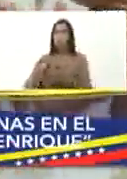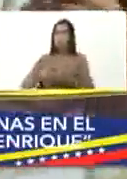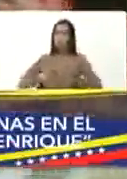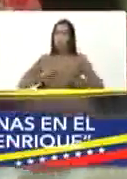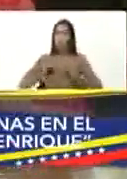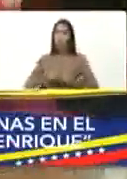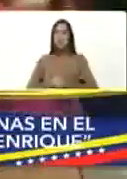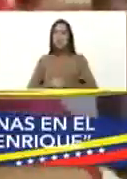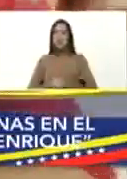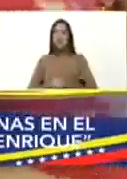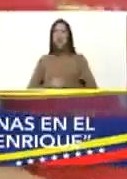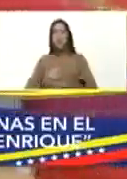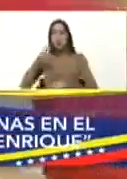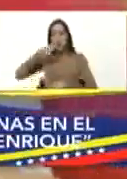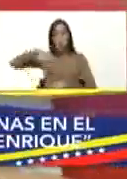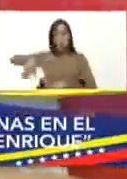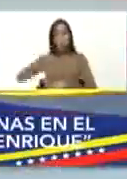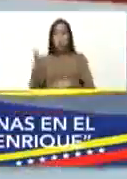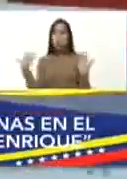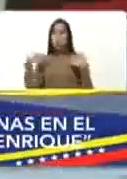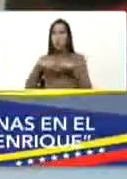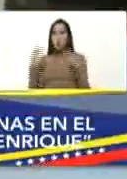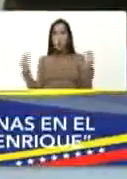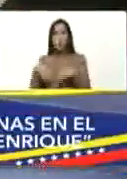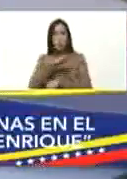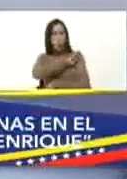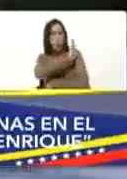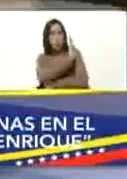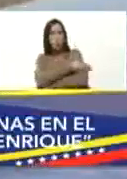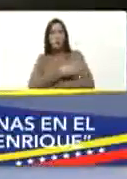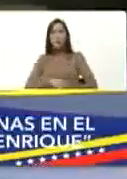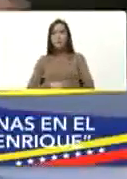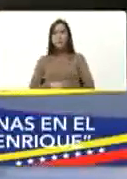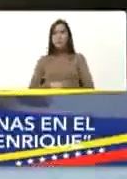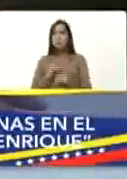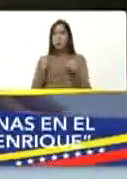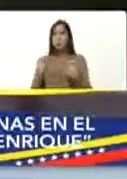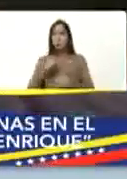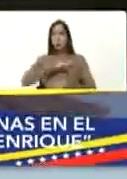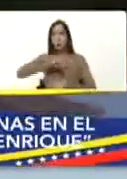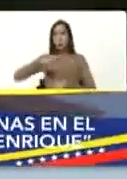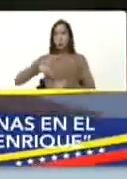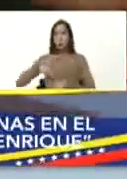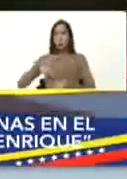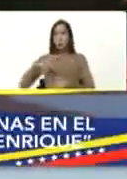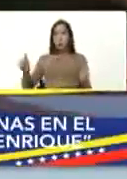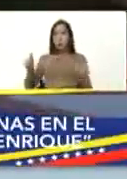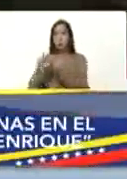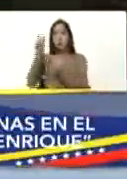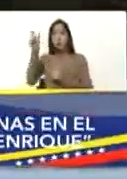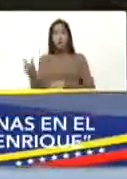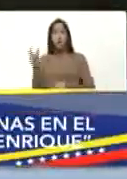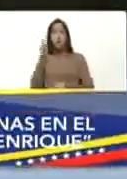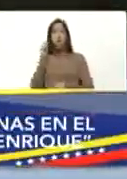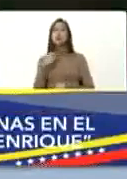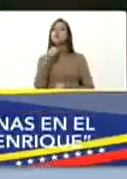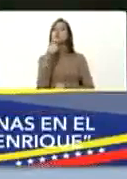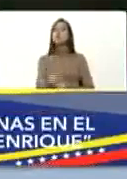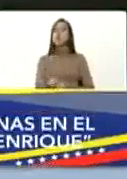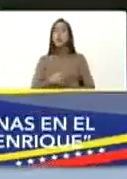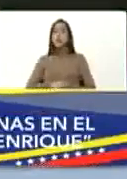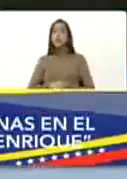no estuviera el poder popular fortalecido. Y aquí precisamente con nosotras está Flor Pineda, vocera